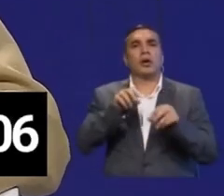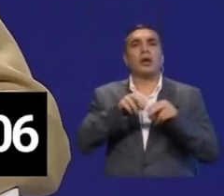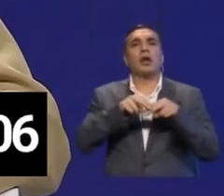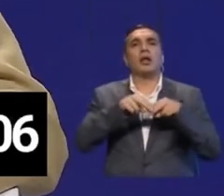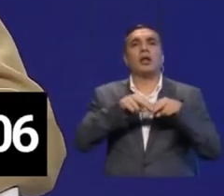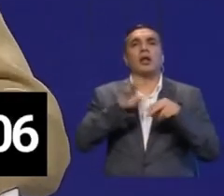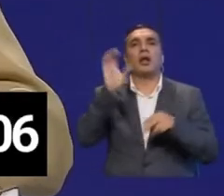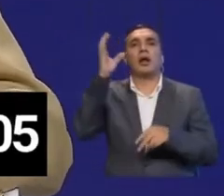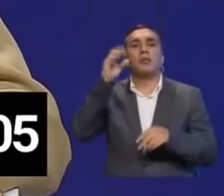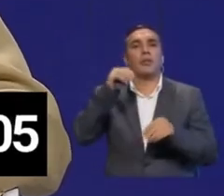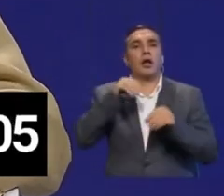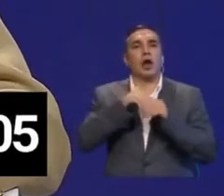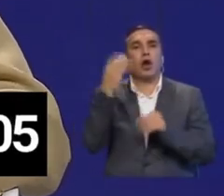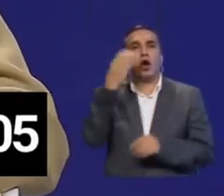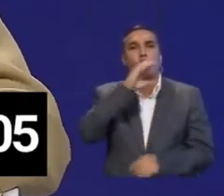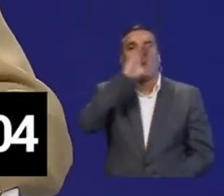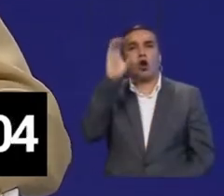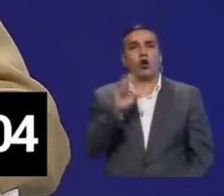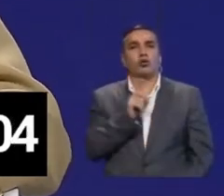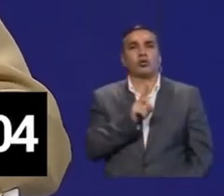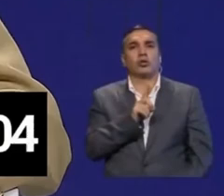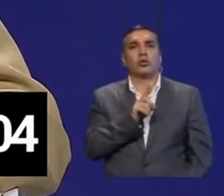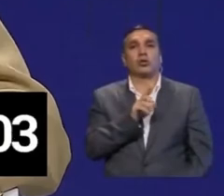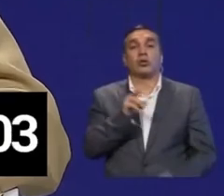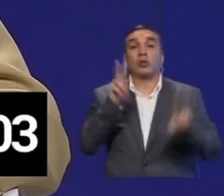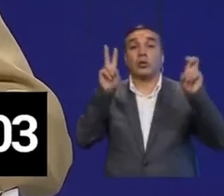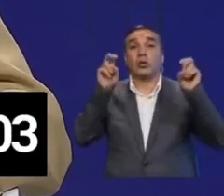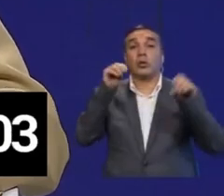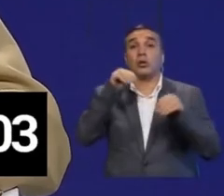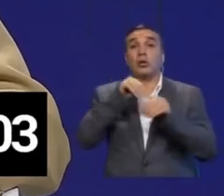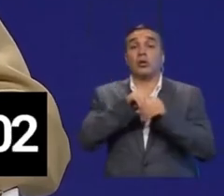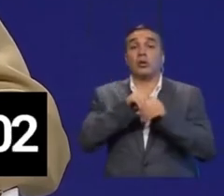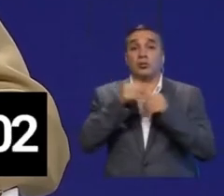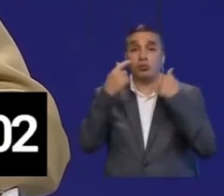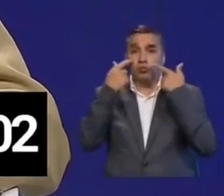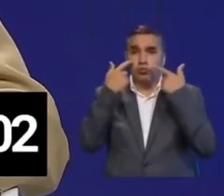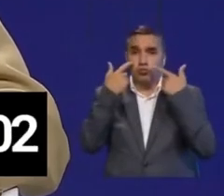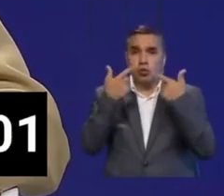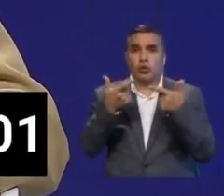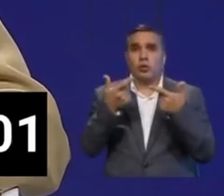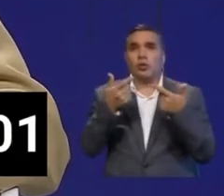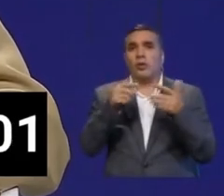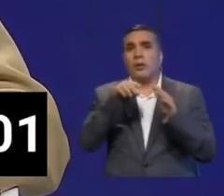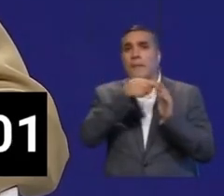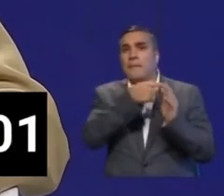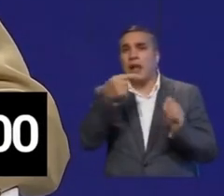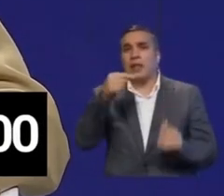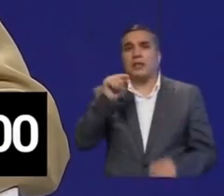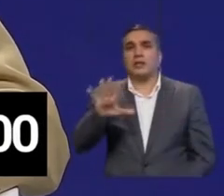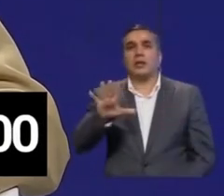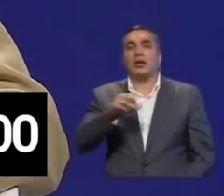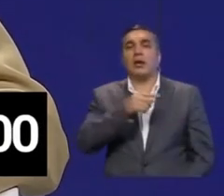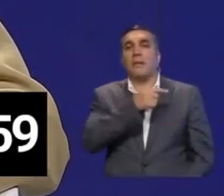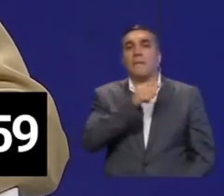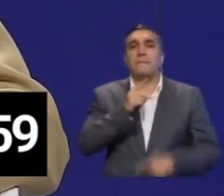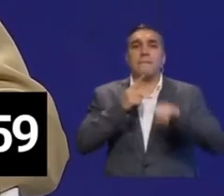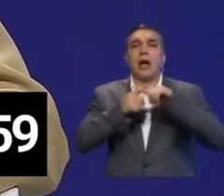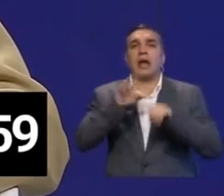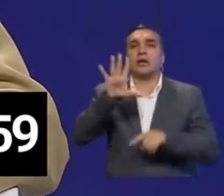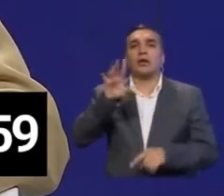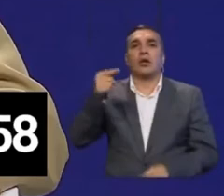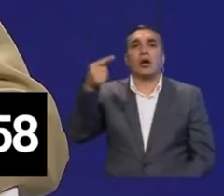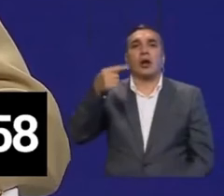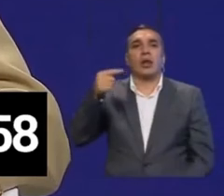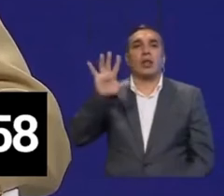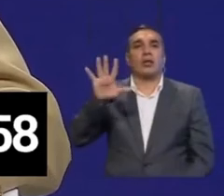tropicales. Y están bajo un régimen de mantenimiento entre menos 5 y más 5 grados de